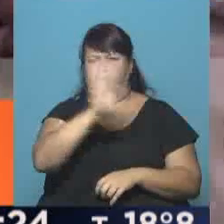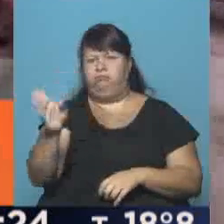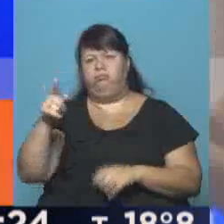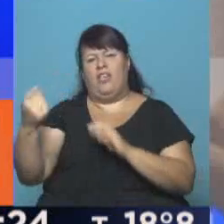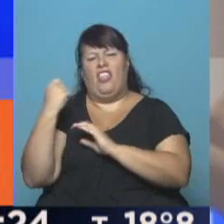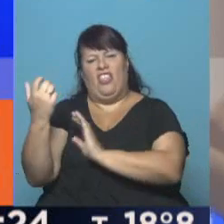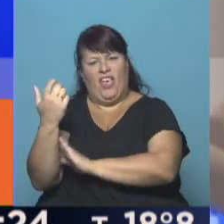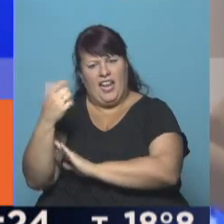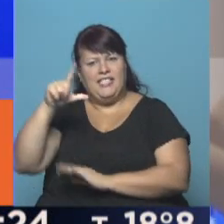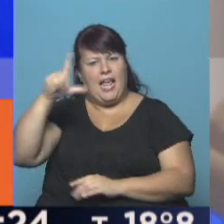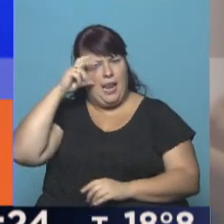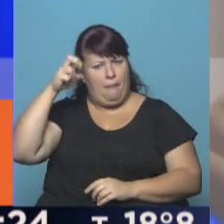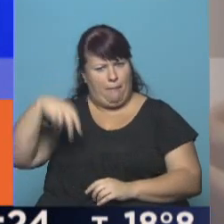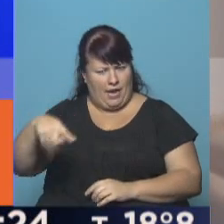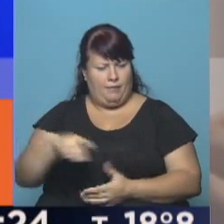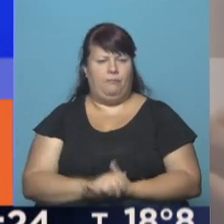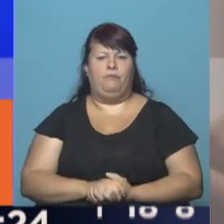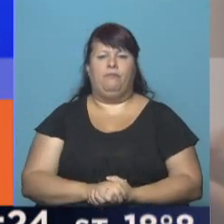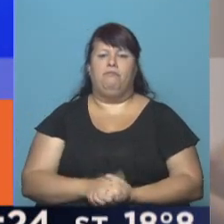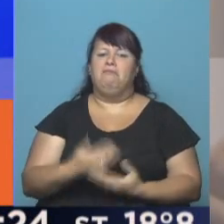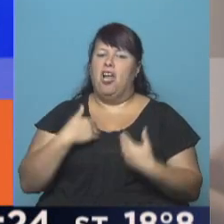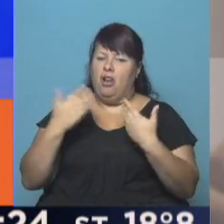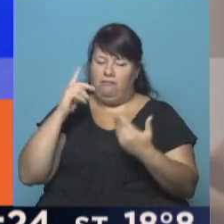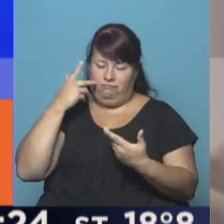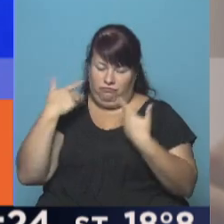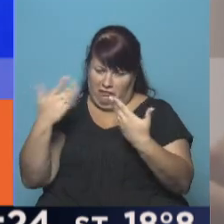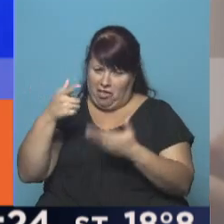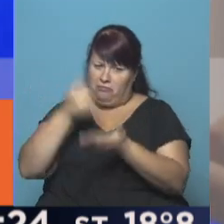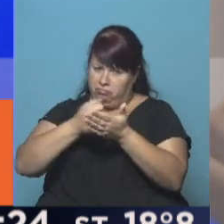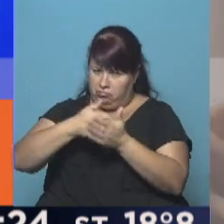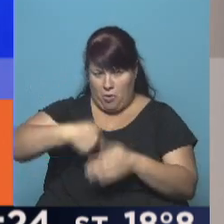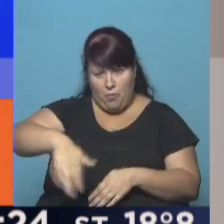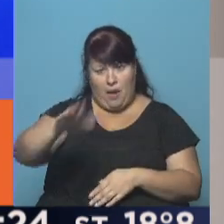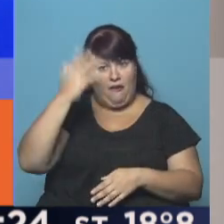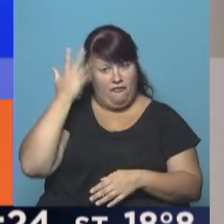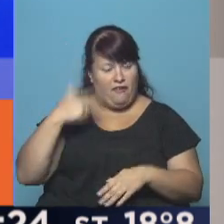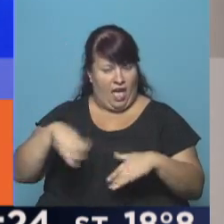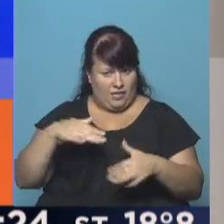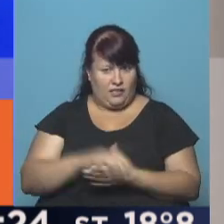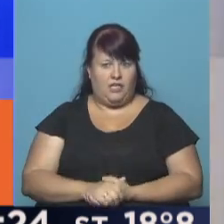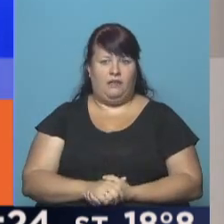de la extrema derecha, Marine Le Pen. Le deseó el bien frente a los inmensos desafíos que enfrenta Francia.